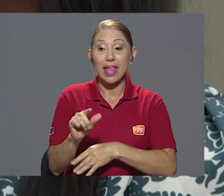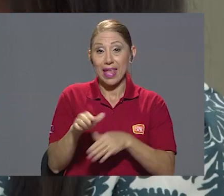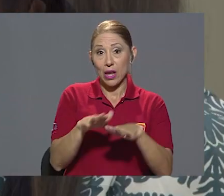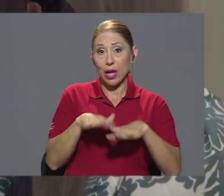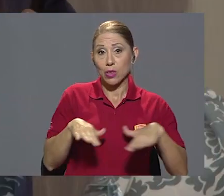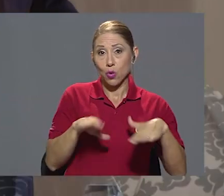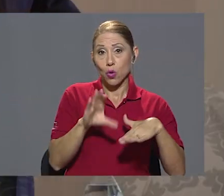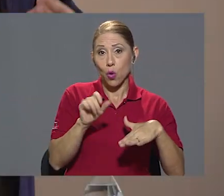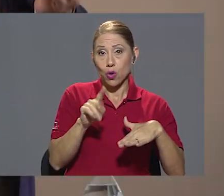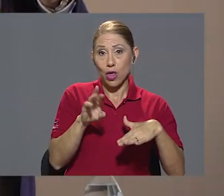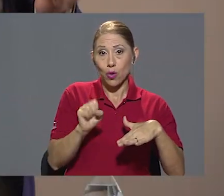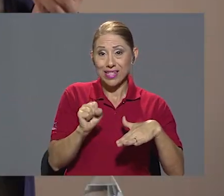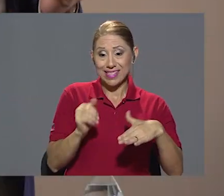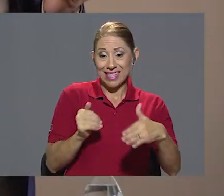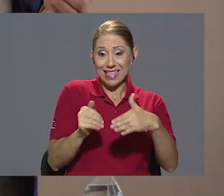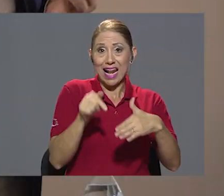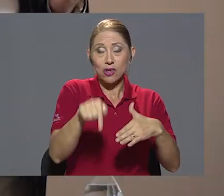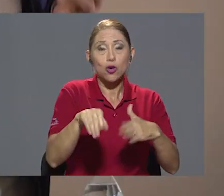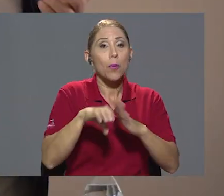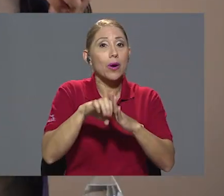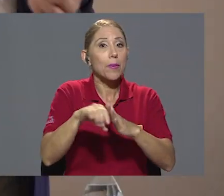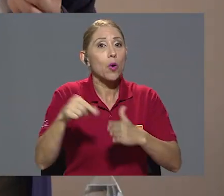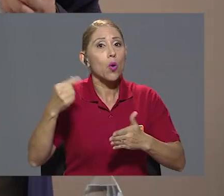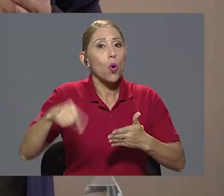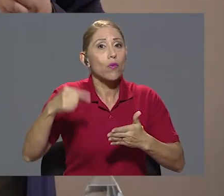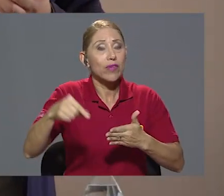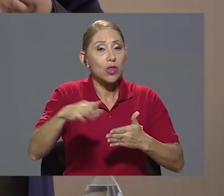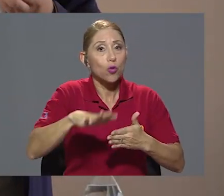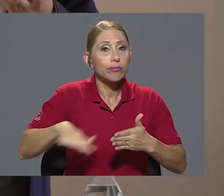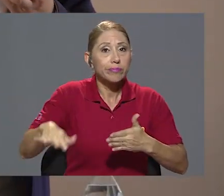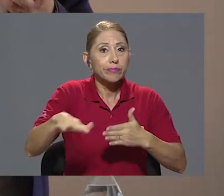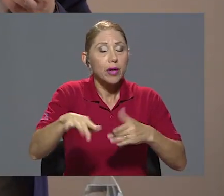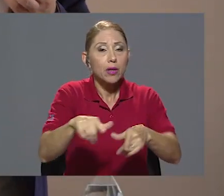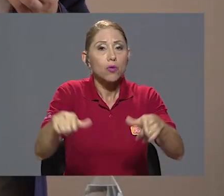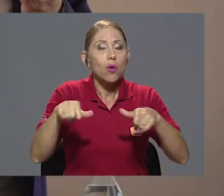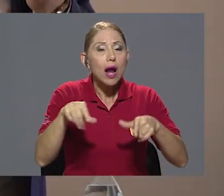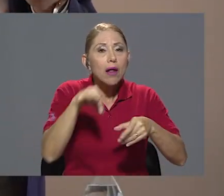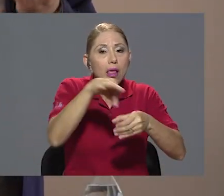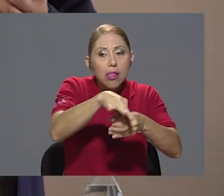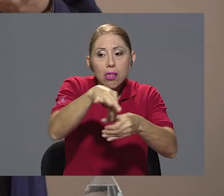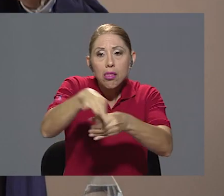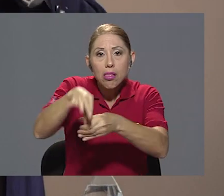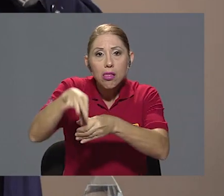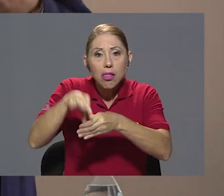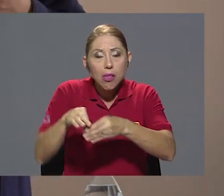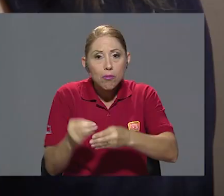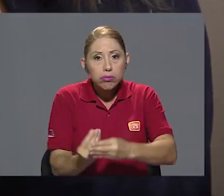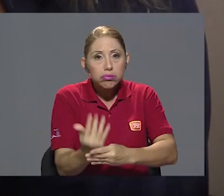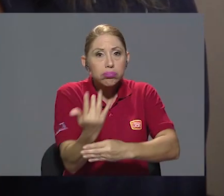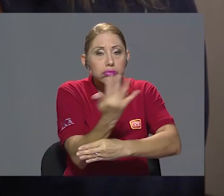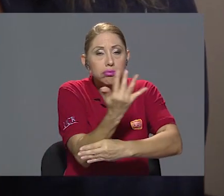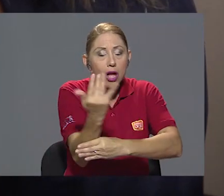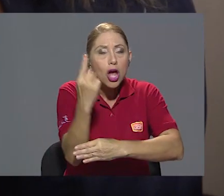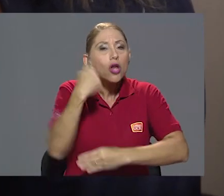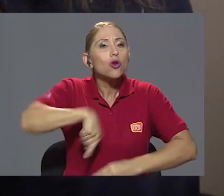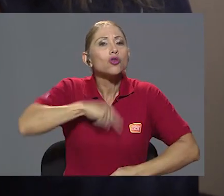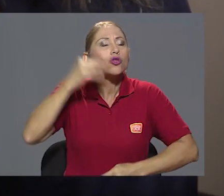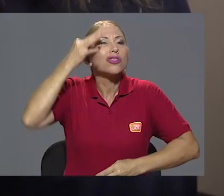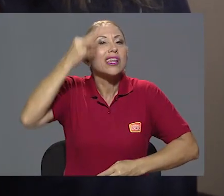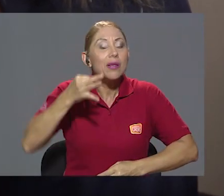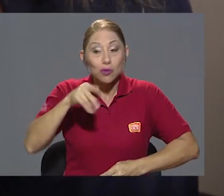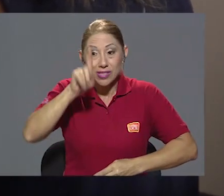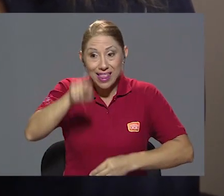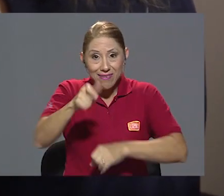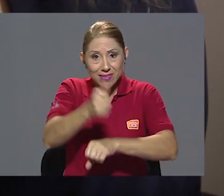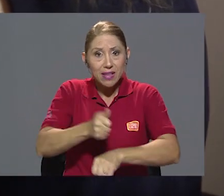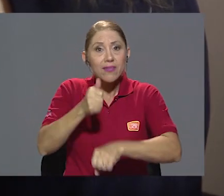El Cantón de Corredores y cantones aledaños como lo que son Golfito es una zona agraria, por lo cual consideramos que es necesaria la implementación